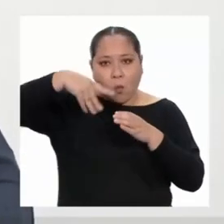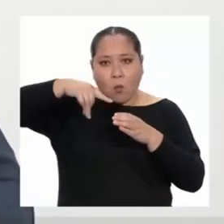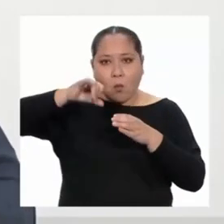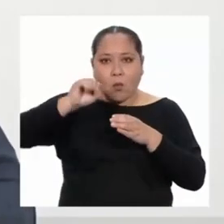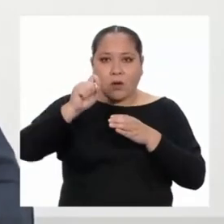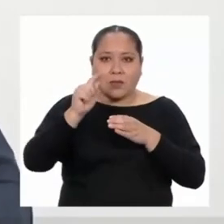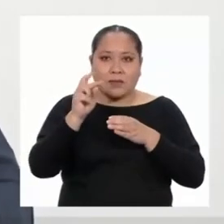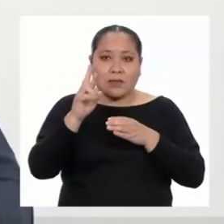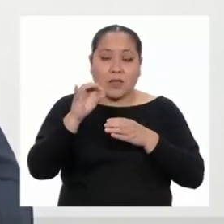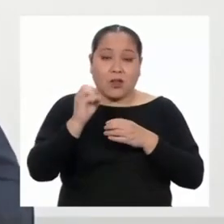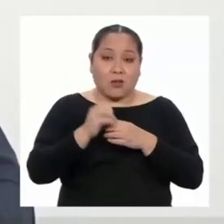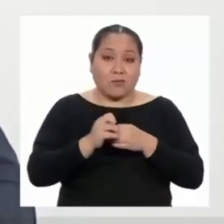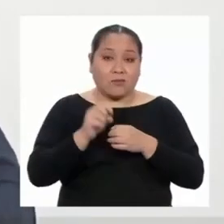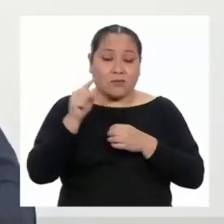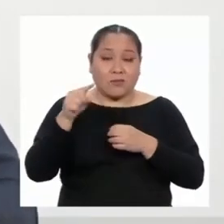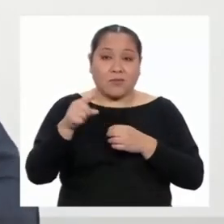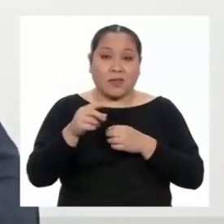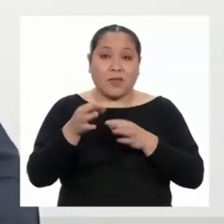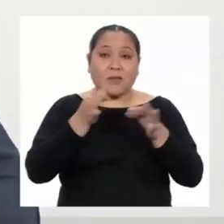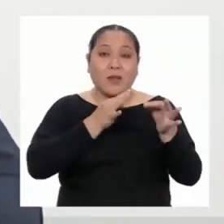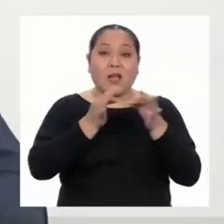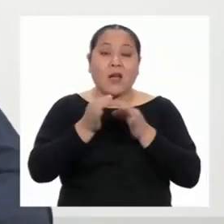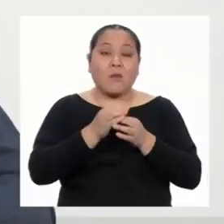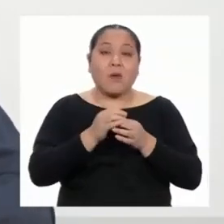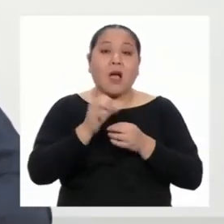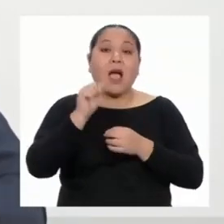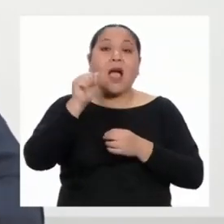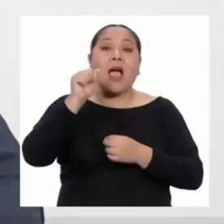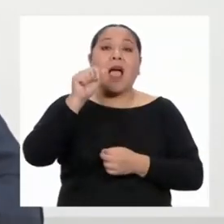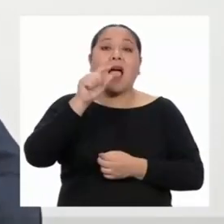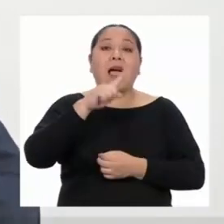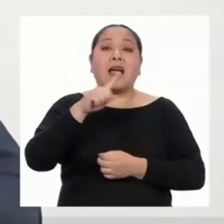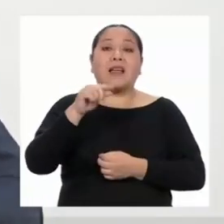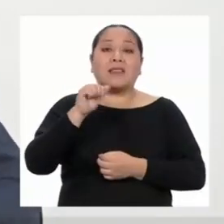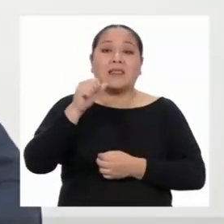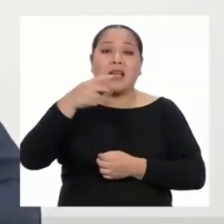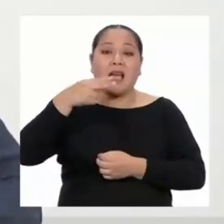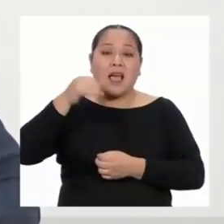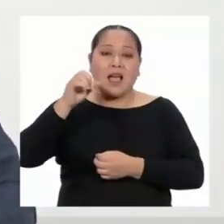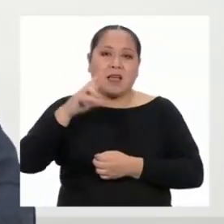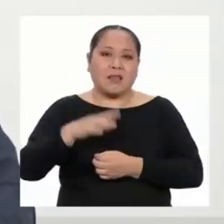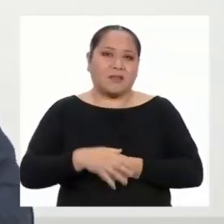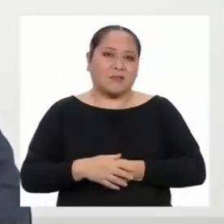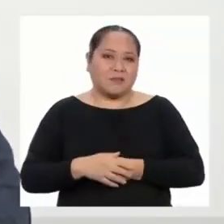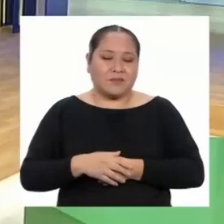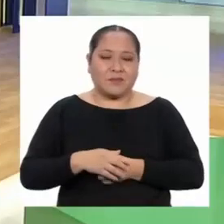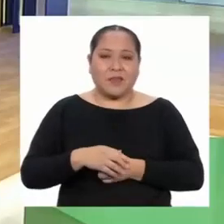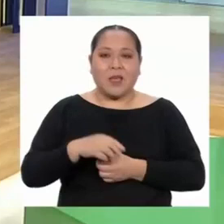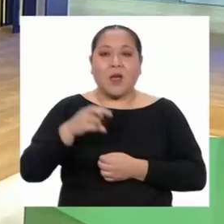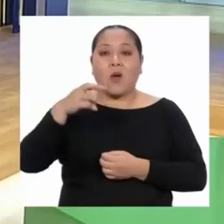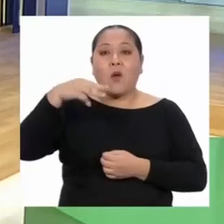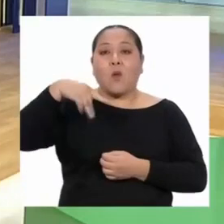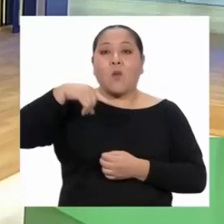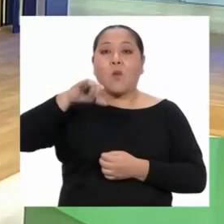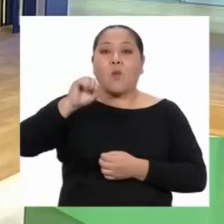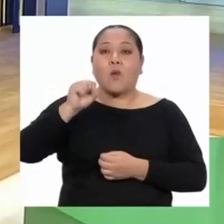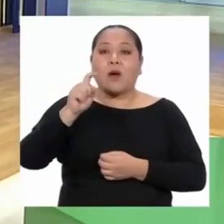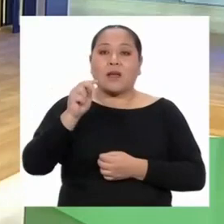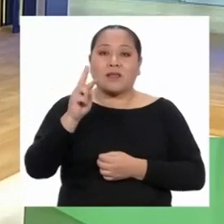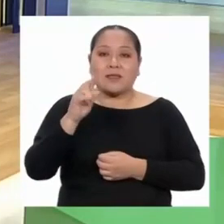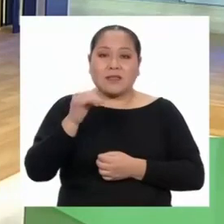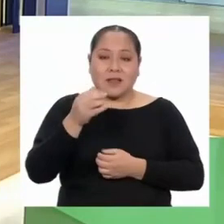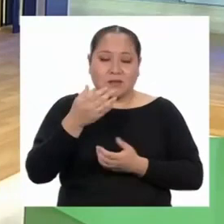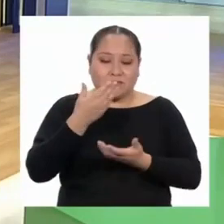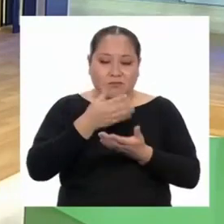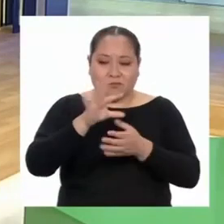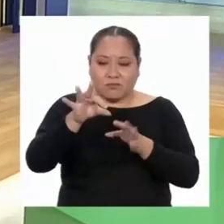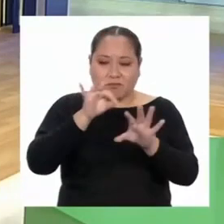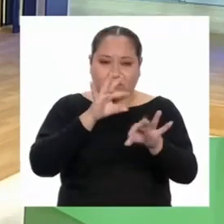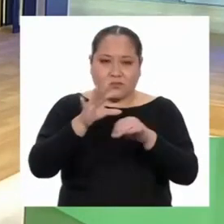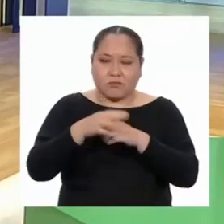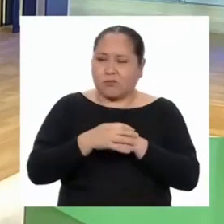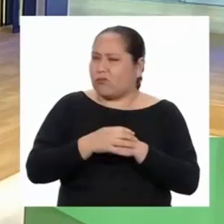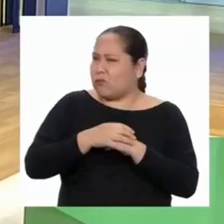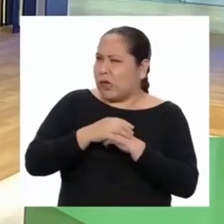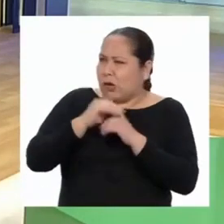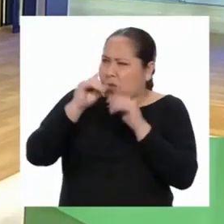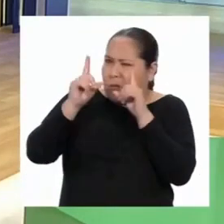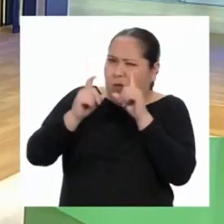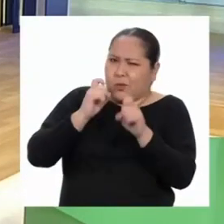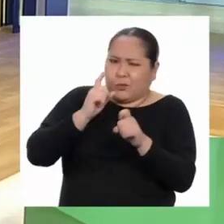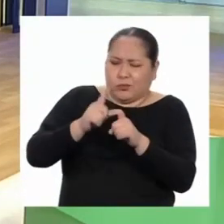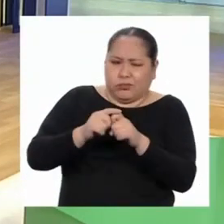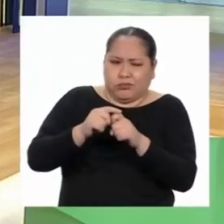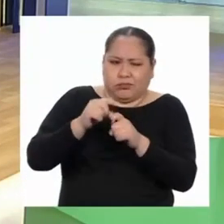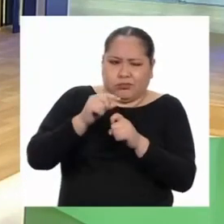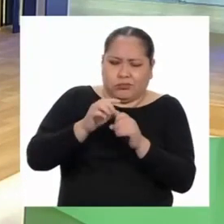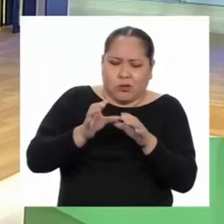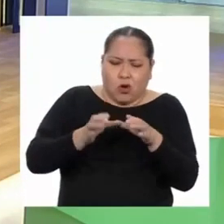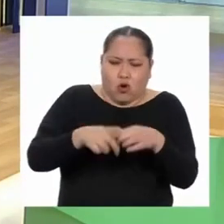los muestreos basados en el azar, en otras palabras, probabilísticos. Y una pregunta. Así como el tamaño de